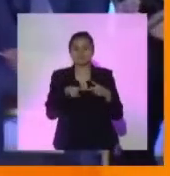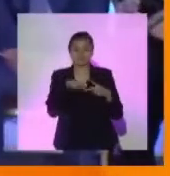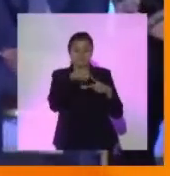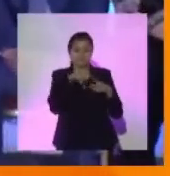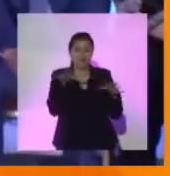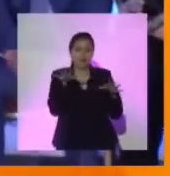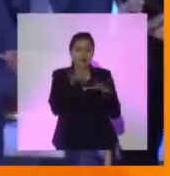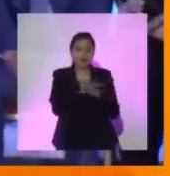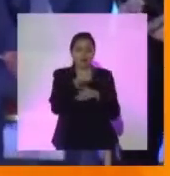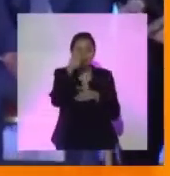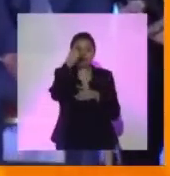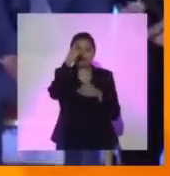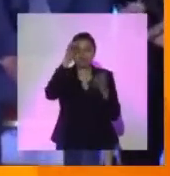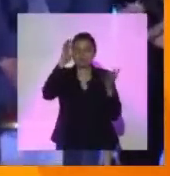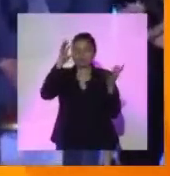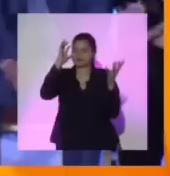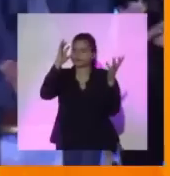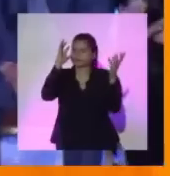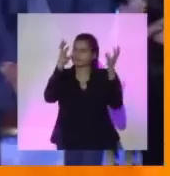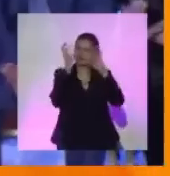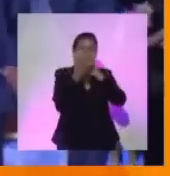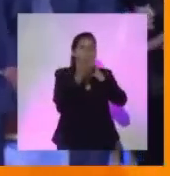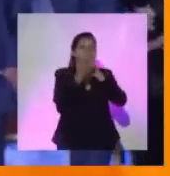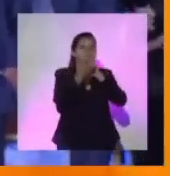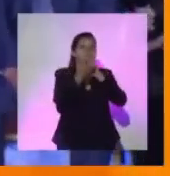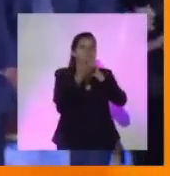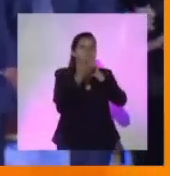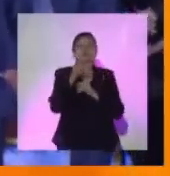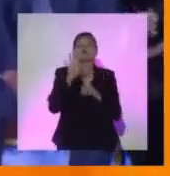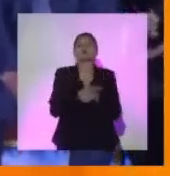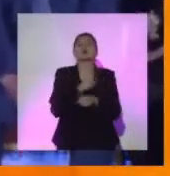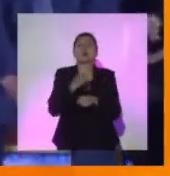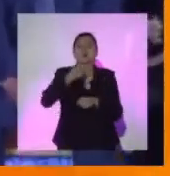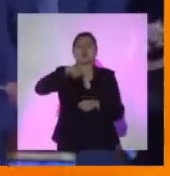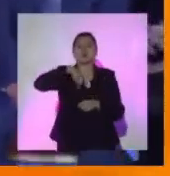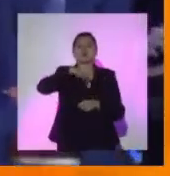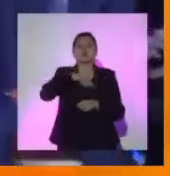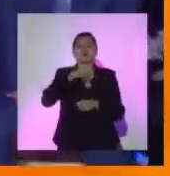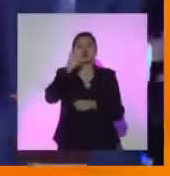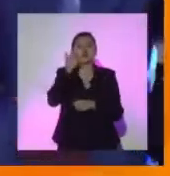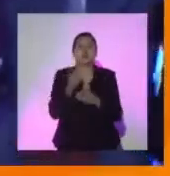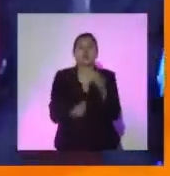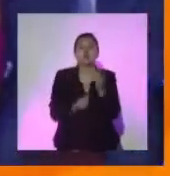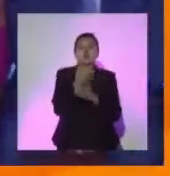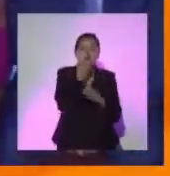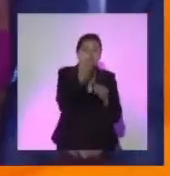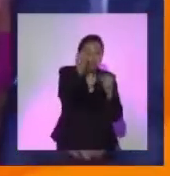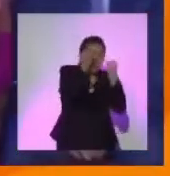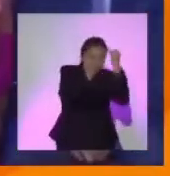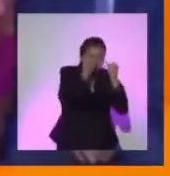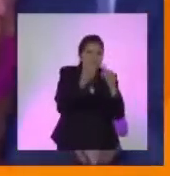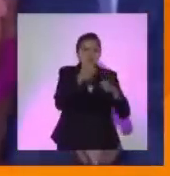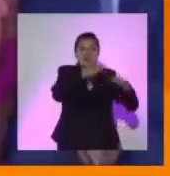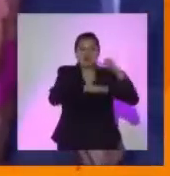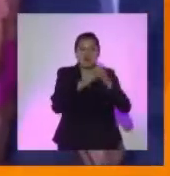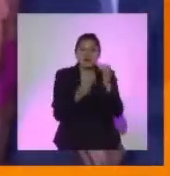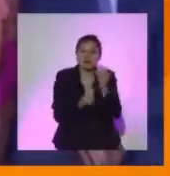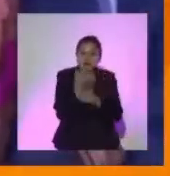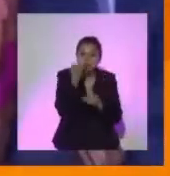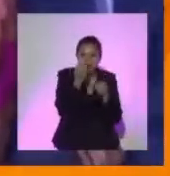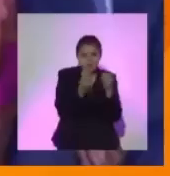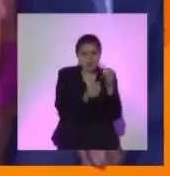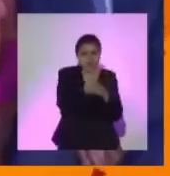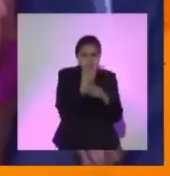2010 fue electa por unanimidad como presidenta de serlac este es el Centro Regional para el fomento del libro en